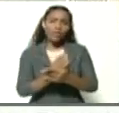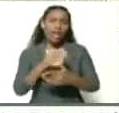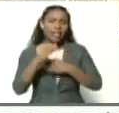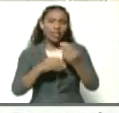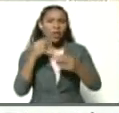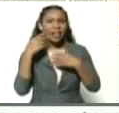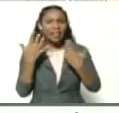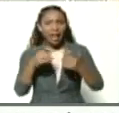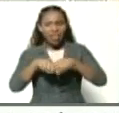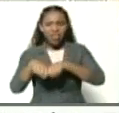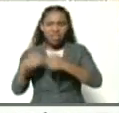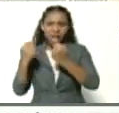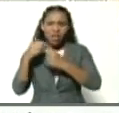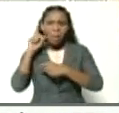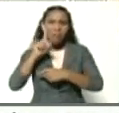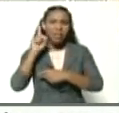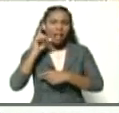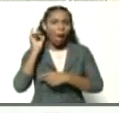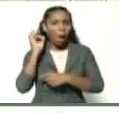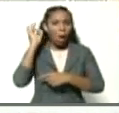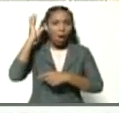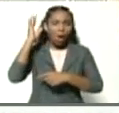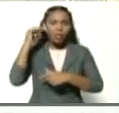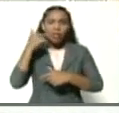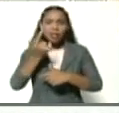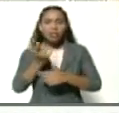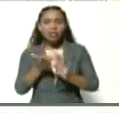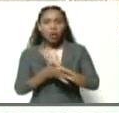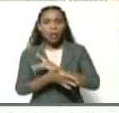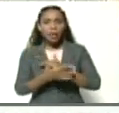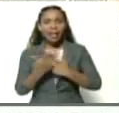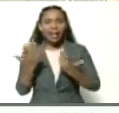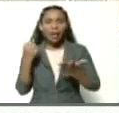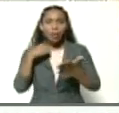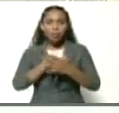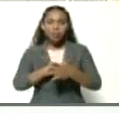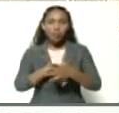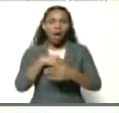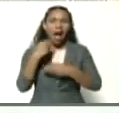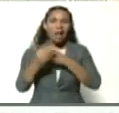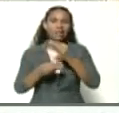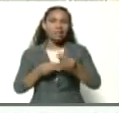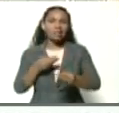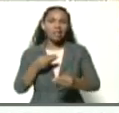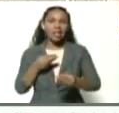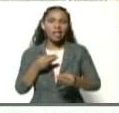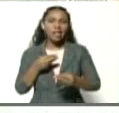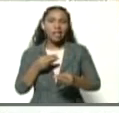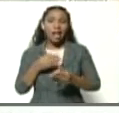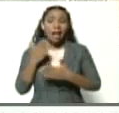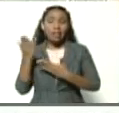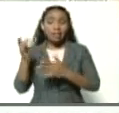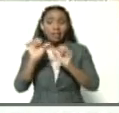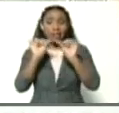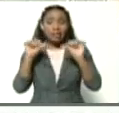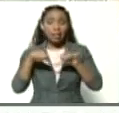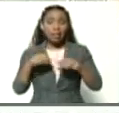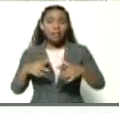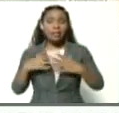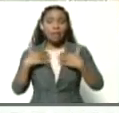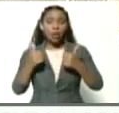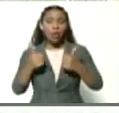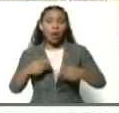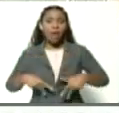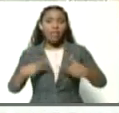qué daño hace, qué mentira dice, qué golpe propina al sistema de salud, a la vida de la